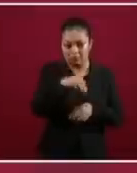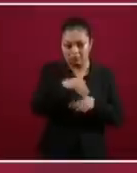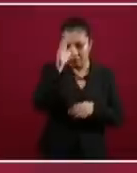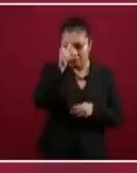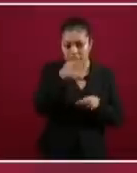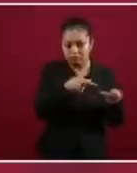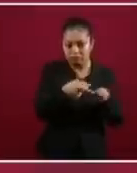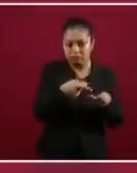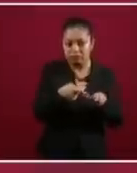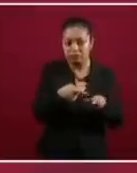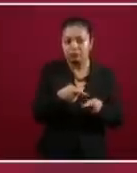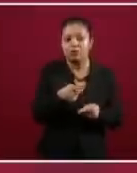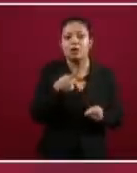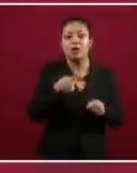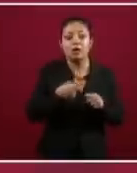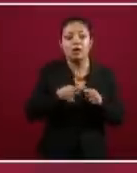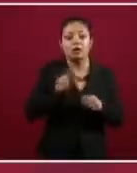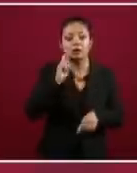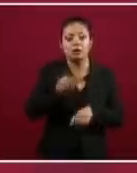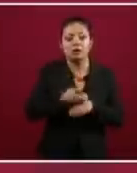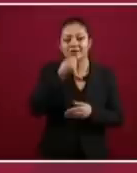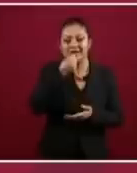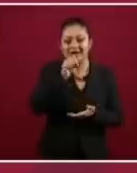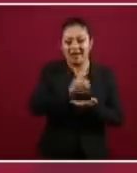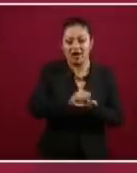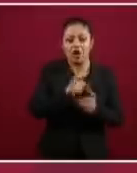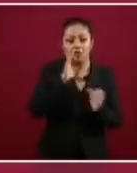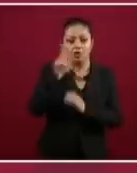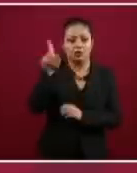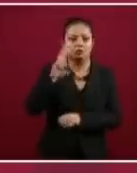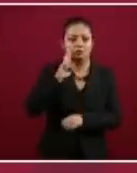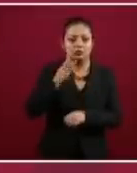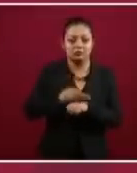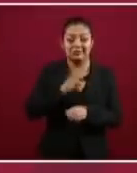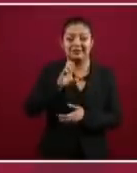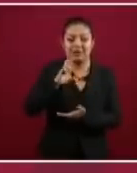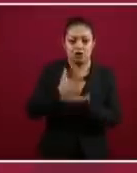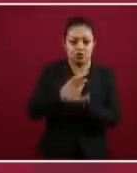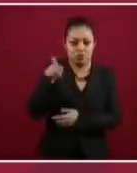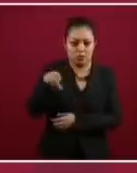están manejados por la Secretaría de Comunicaciones. El de Chetumal lo está